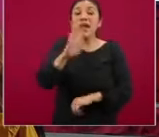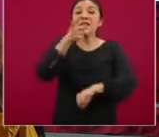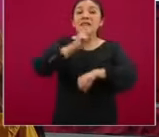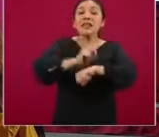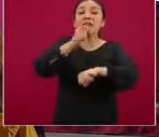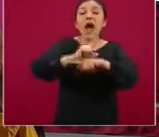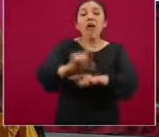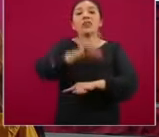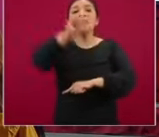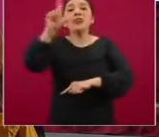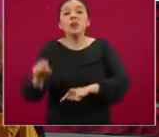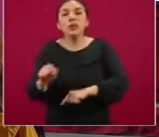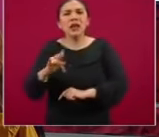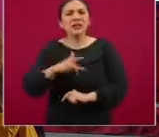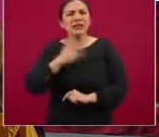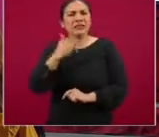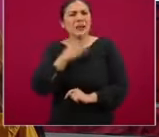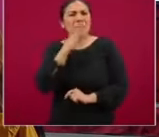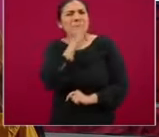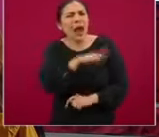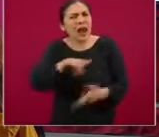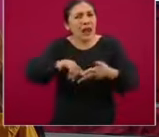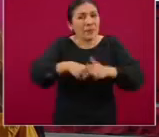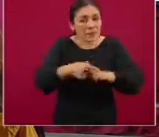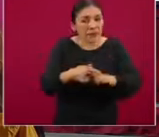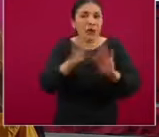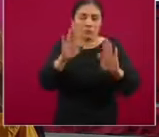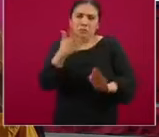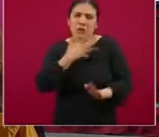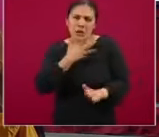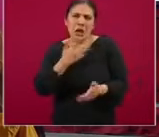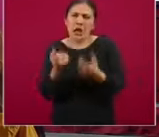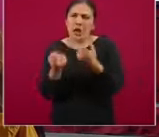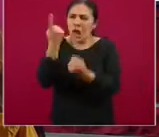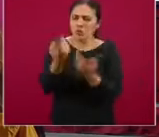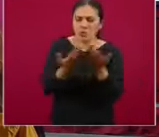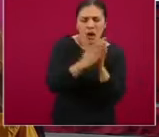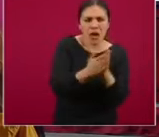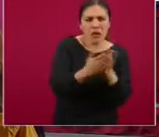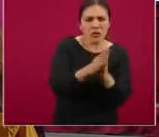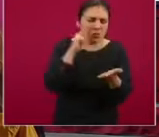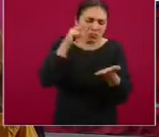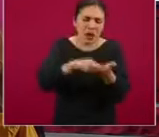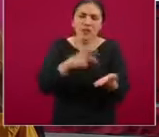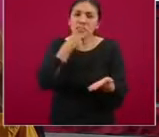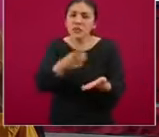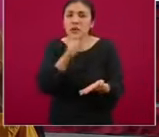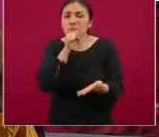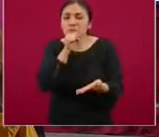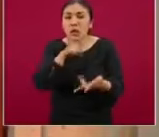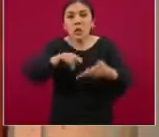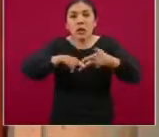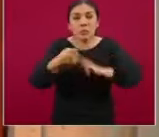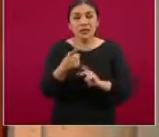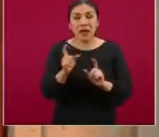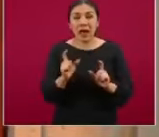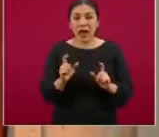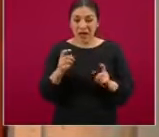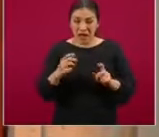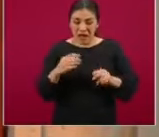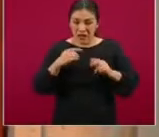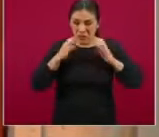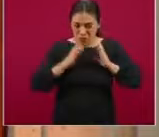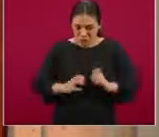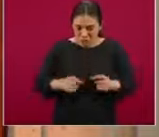después de haber iniciado los síntomas. Hay bibliografía que dice que los anticuerpos pueden empezar a elevarse a partir del